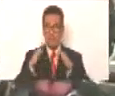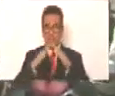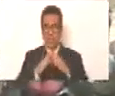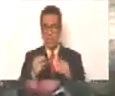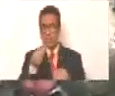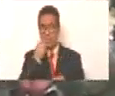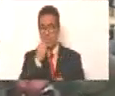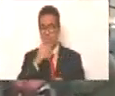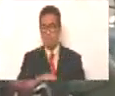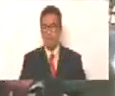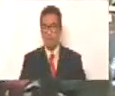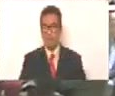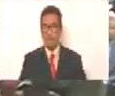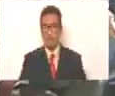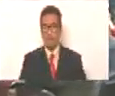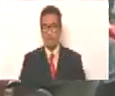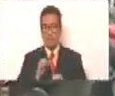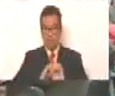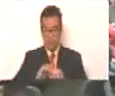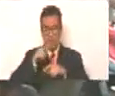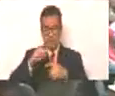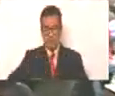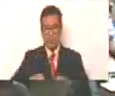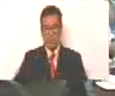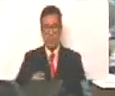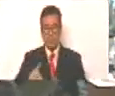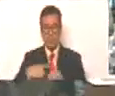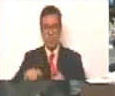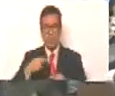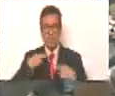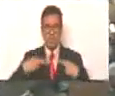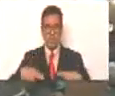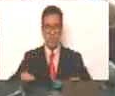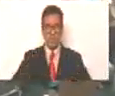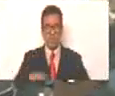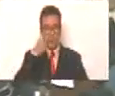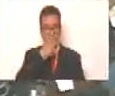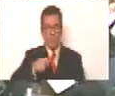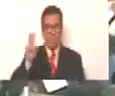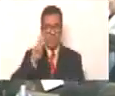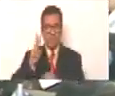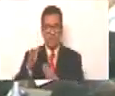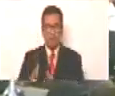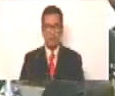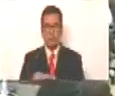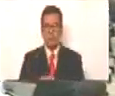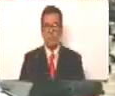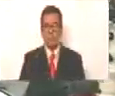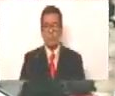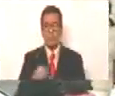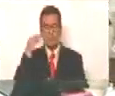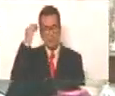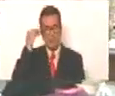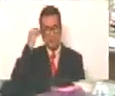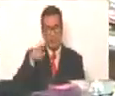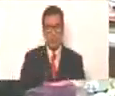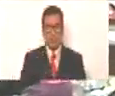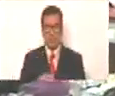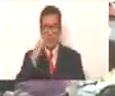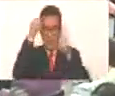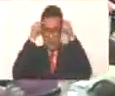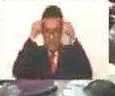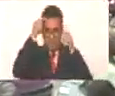la defensa irrestricta de los derechos humanos del pueblo venezolano, considerando que el comandante eterno Hugo